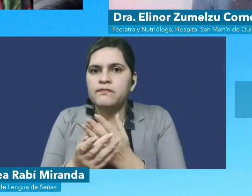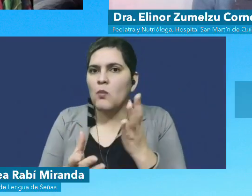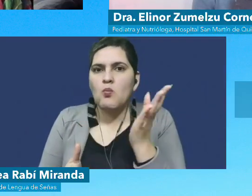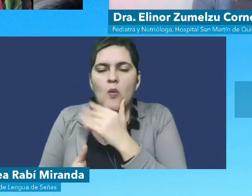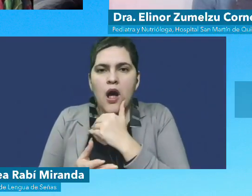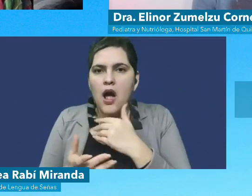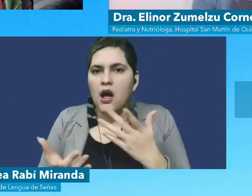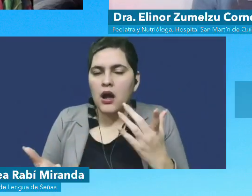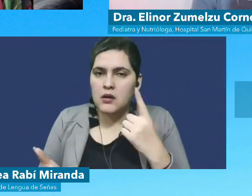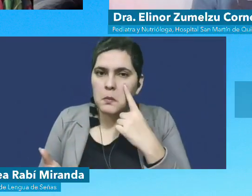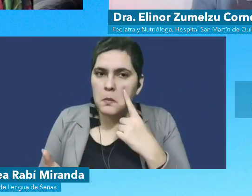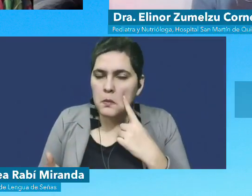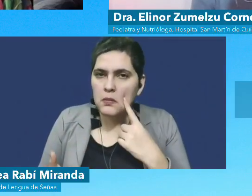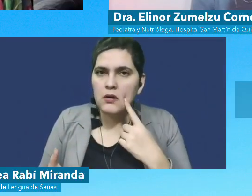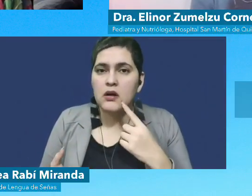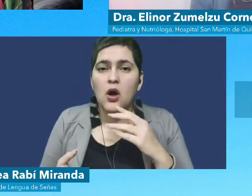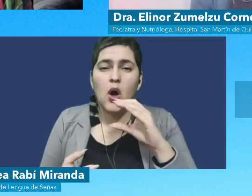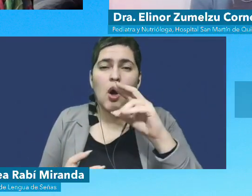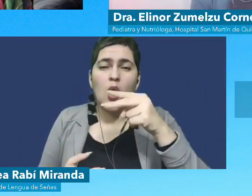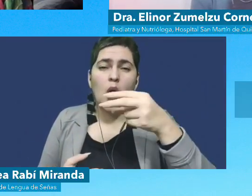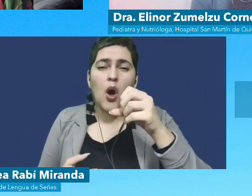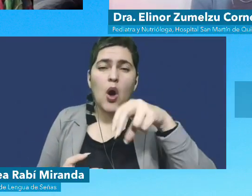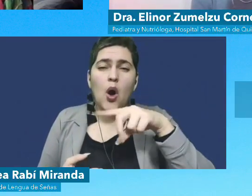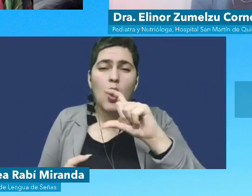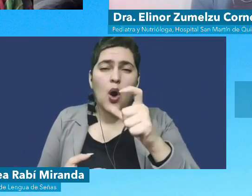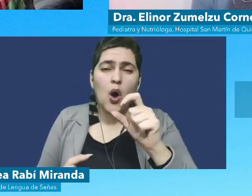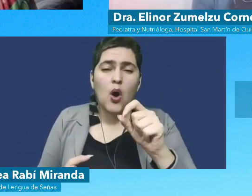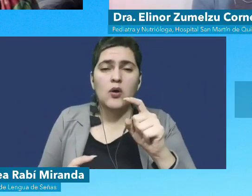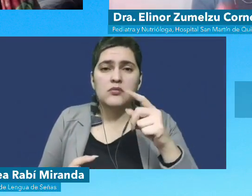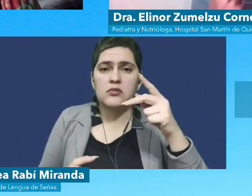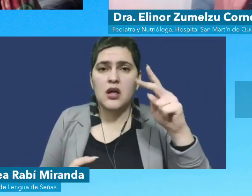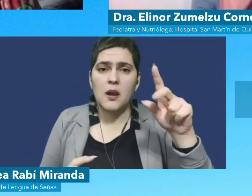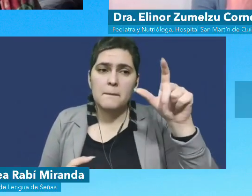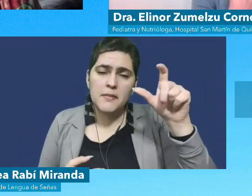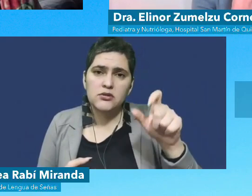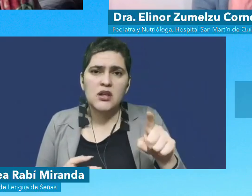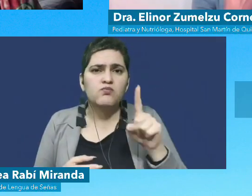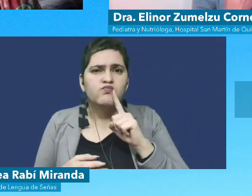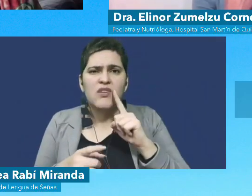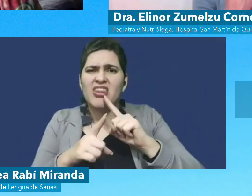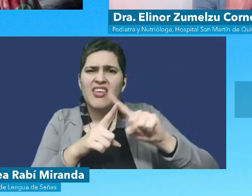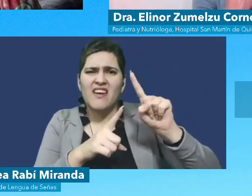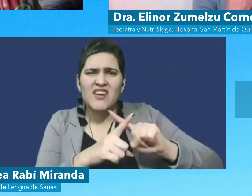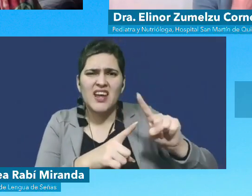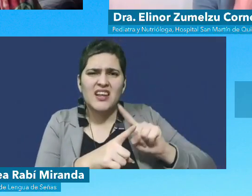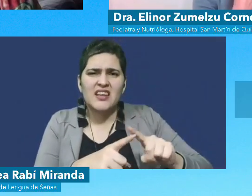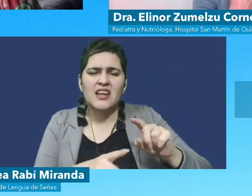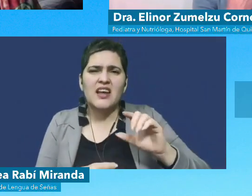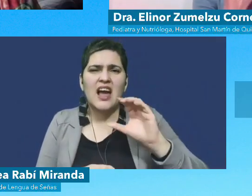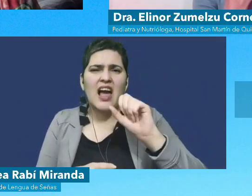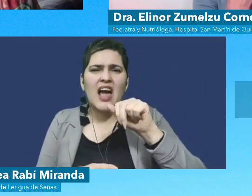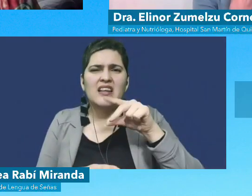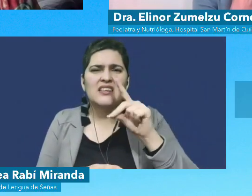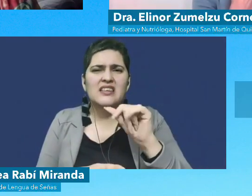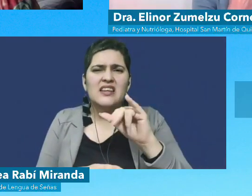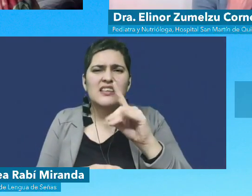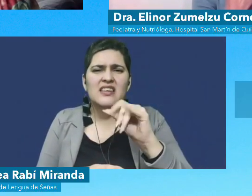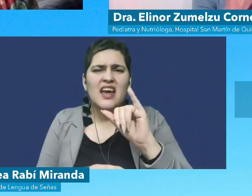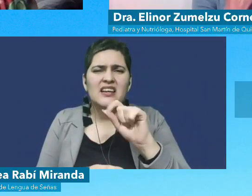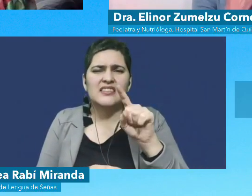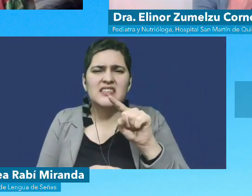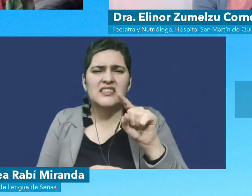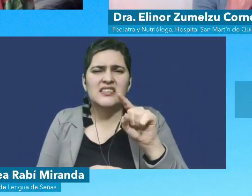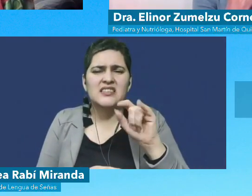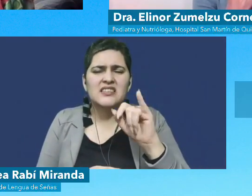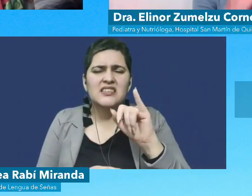hongo, una levadura que provoca distintas cosas, como la candidiasis de las guaguitas en la boca, por la